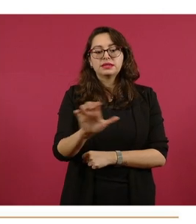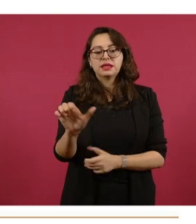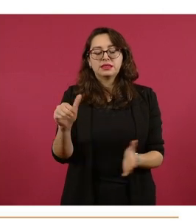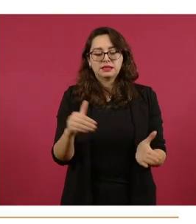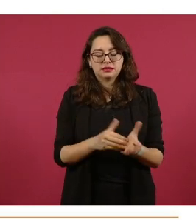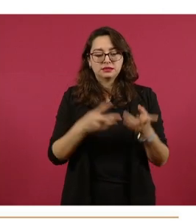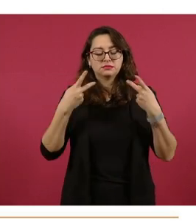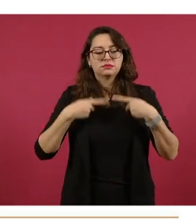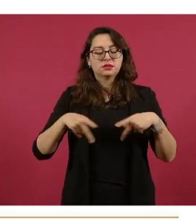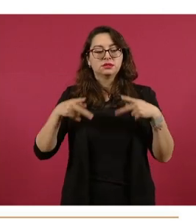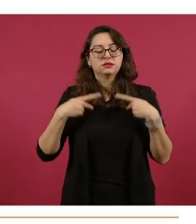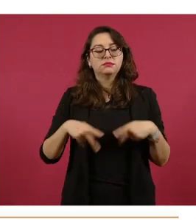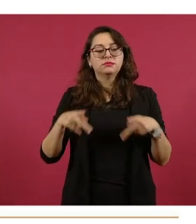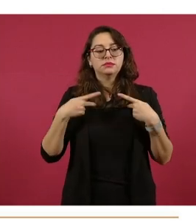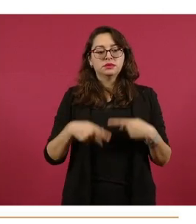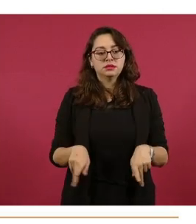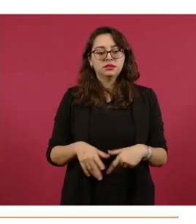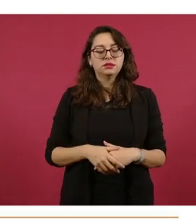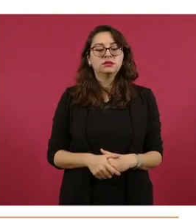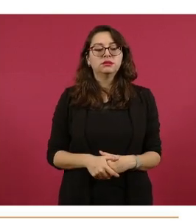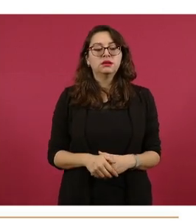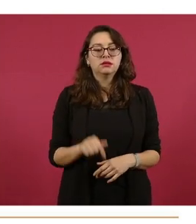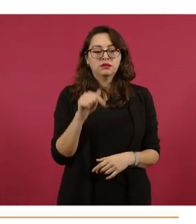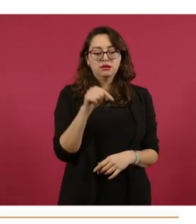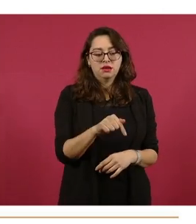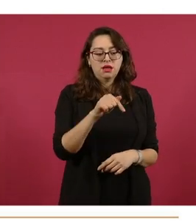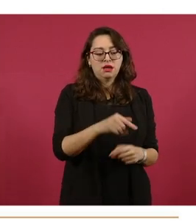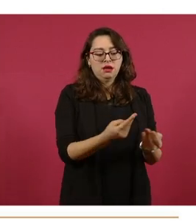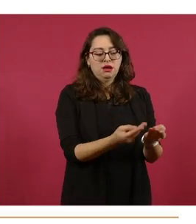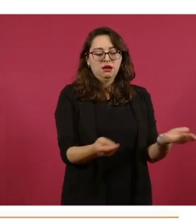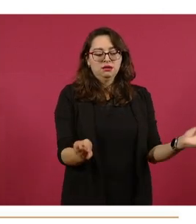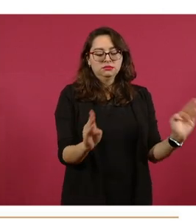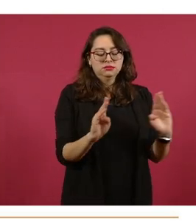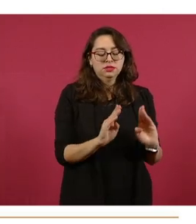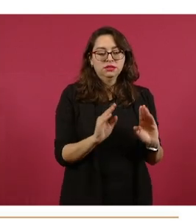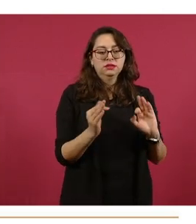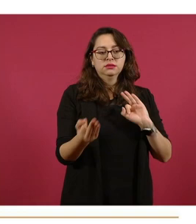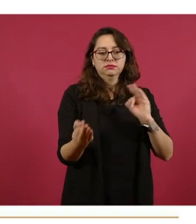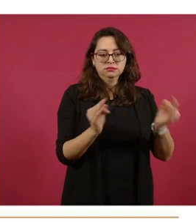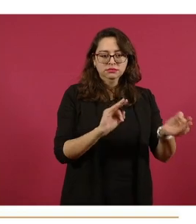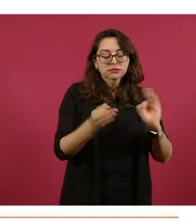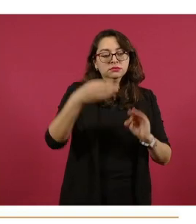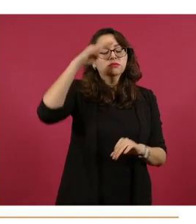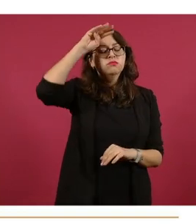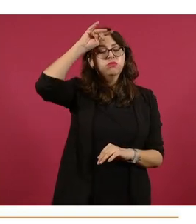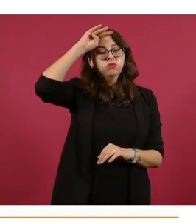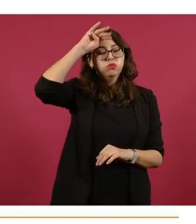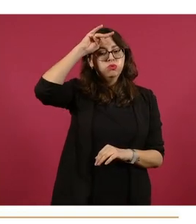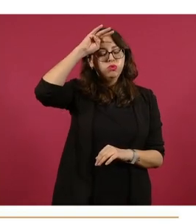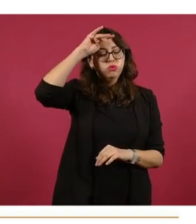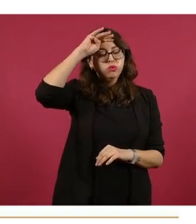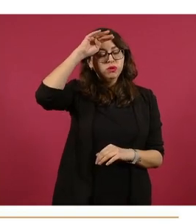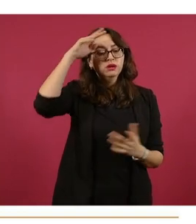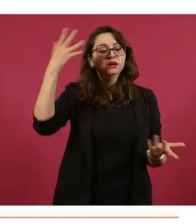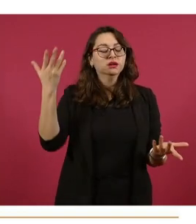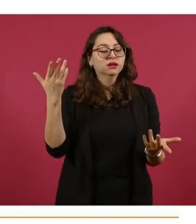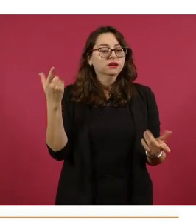presa Libertad está cercano a la zona metropolitana y tiene como